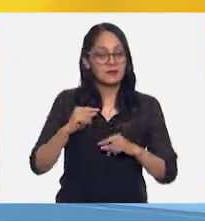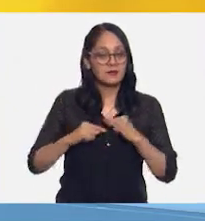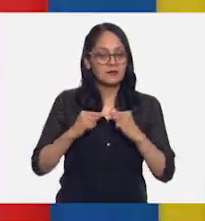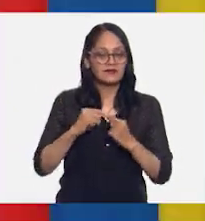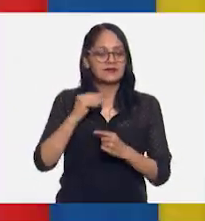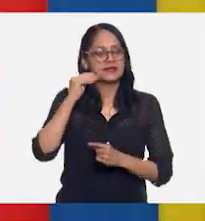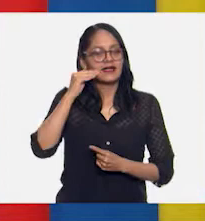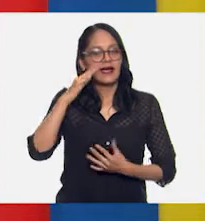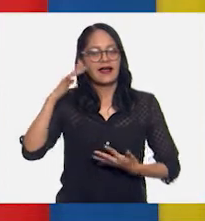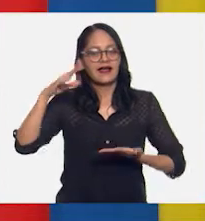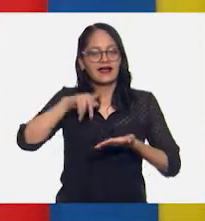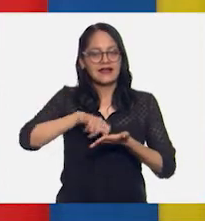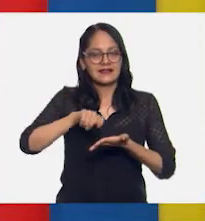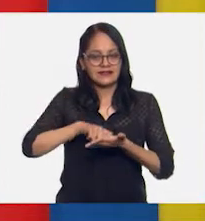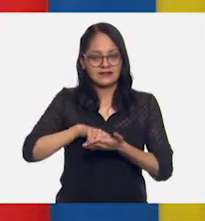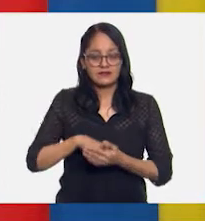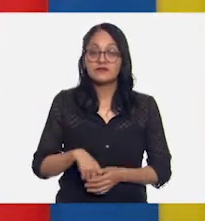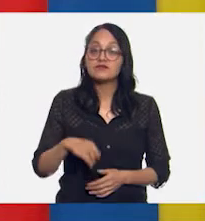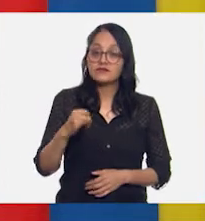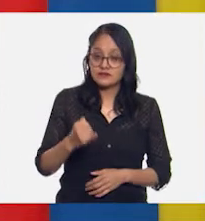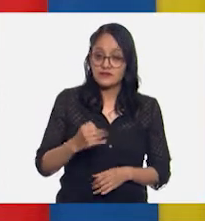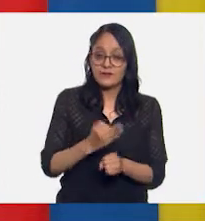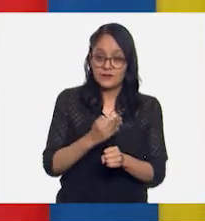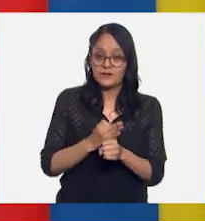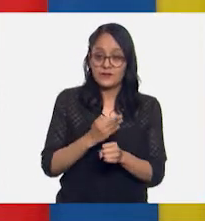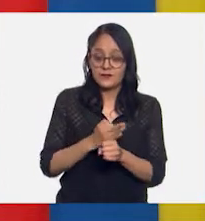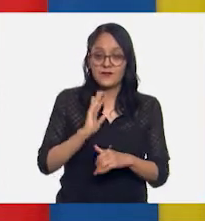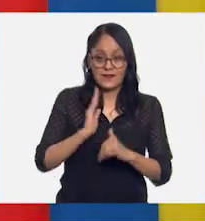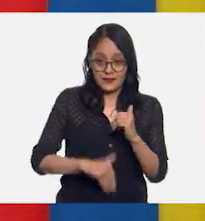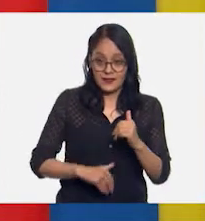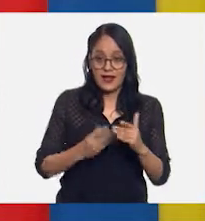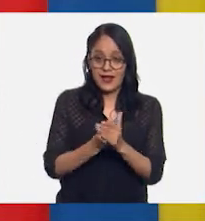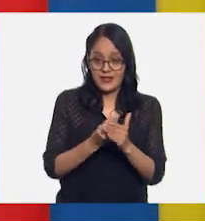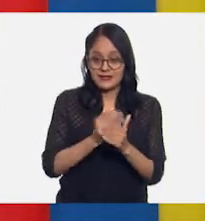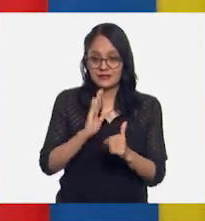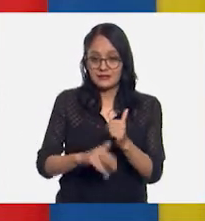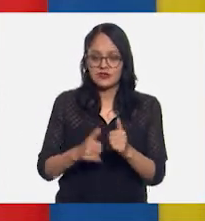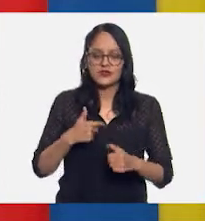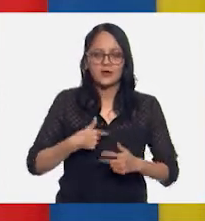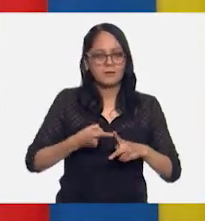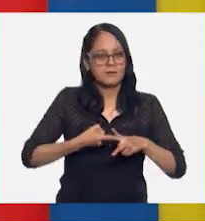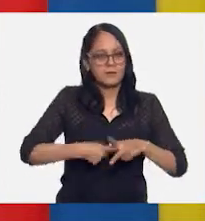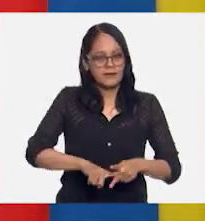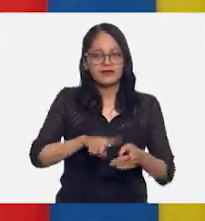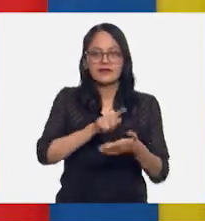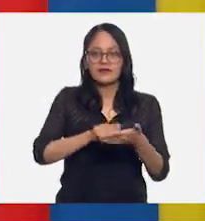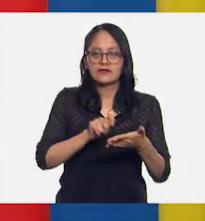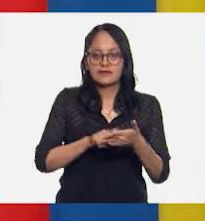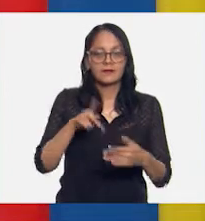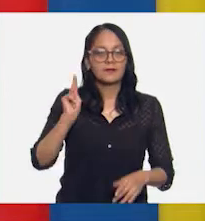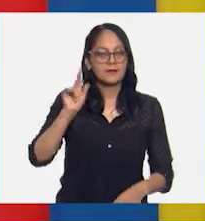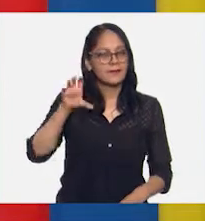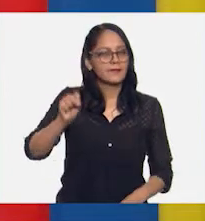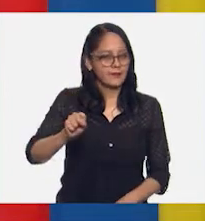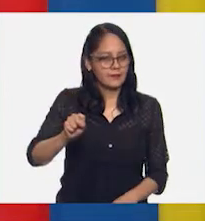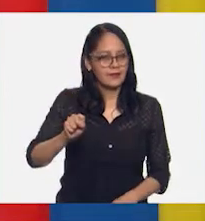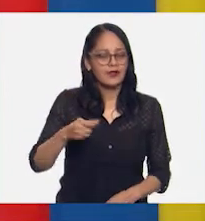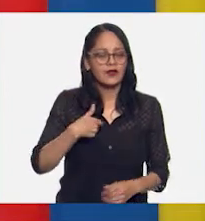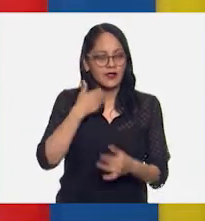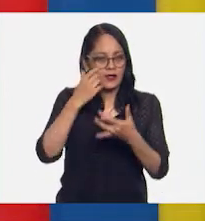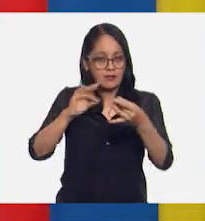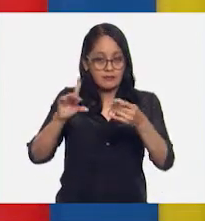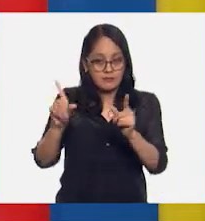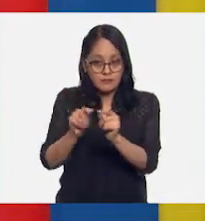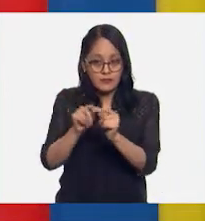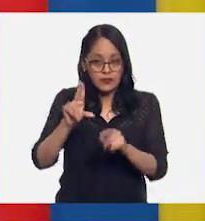últimamente. Sí, Gaby. Al terminar esta clase voy a comenzar a escribir mi poema, aunque ahora que lo recuerdo, eso no es todo lo que quería comentar